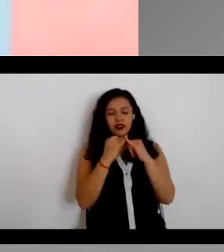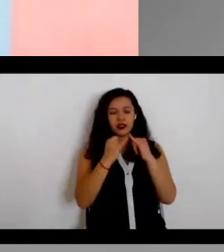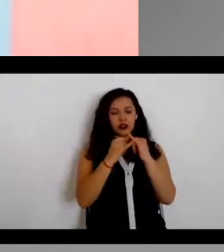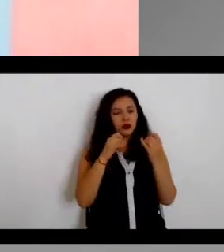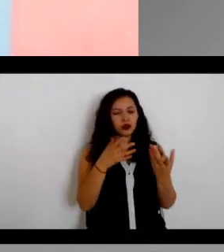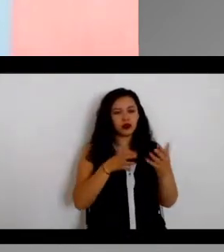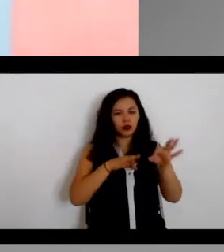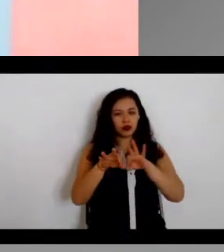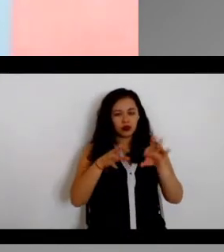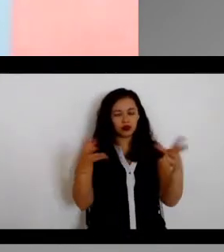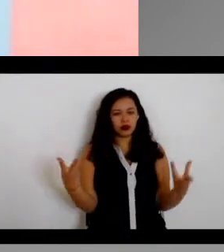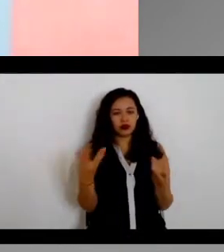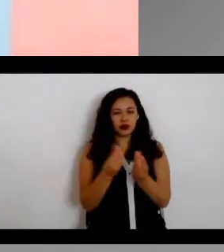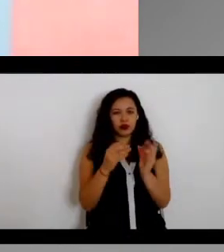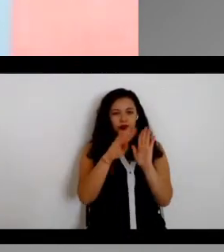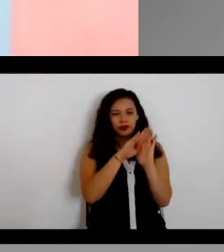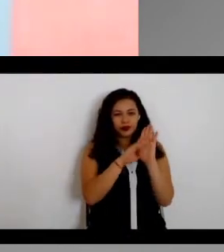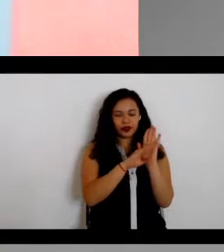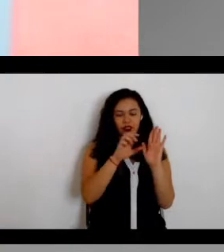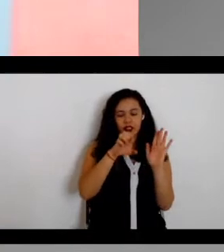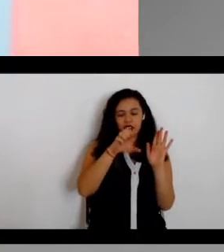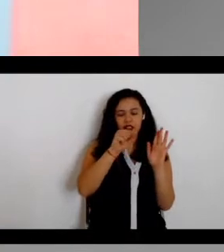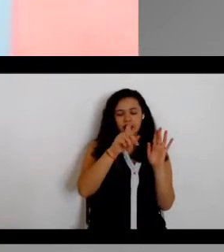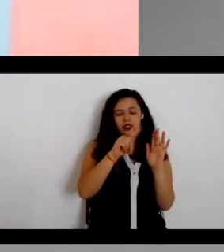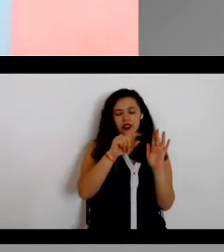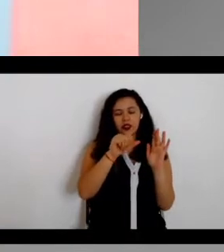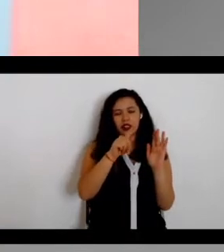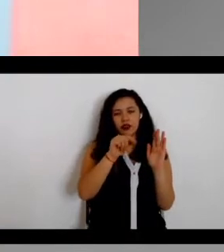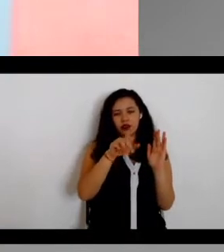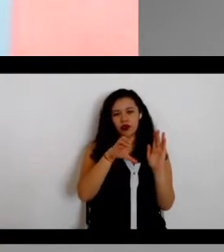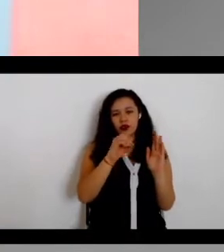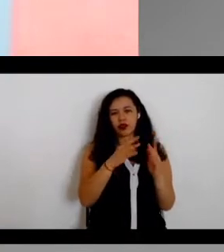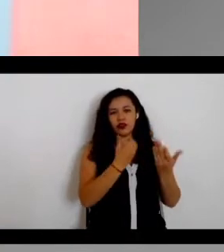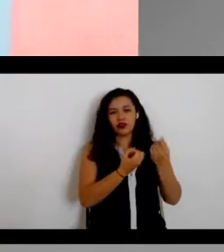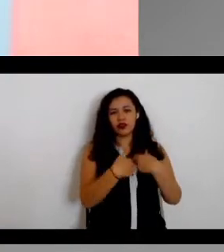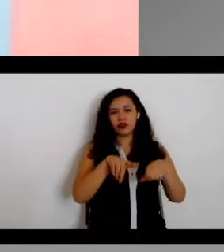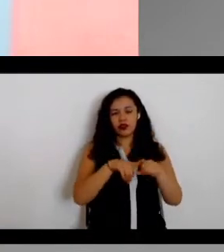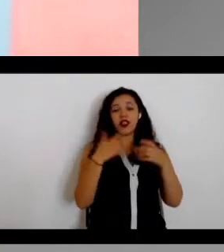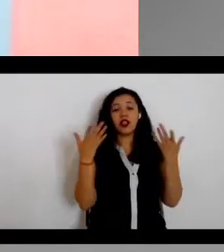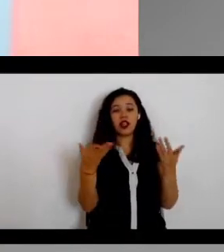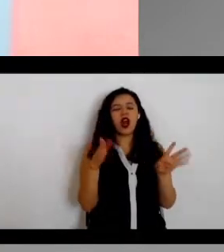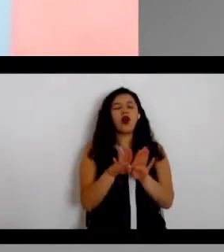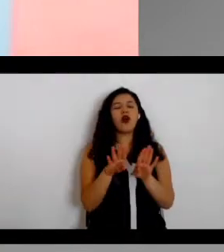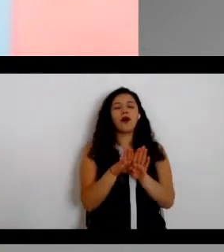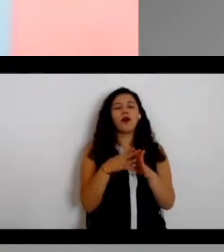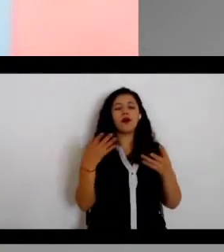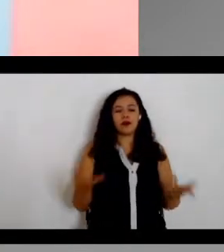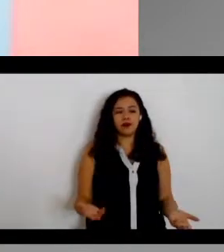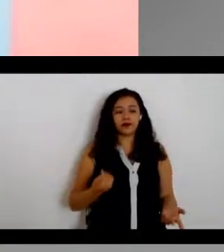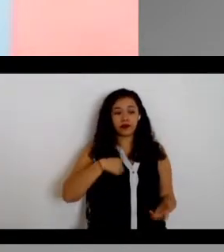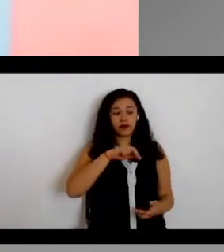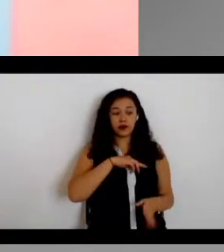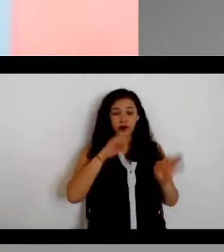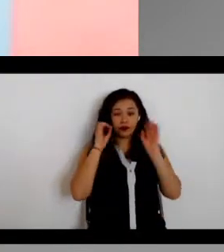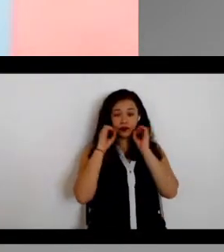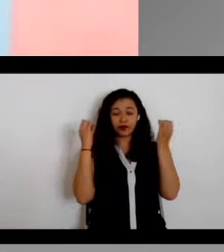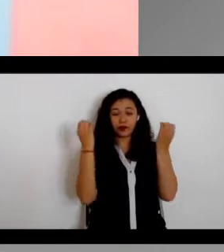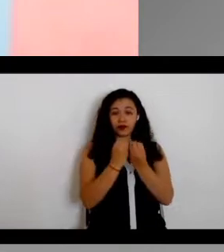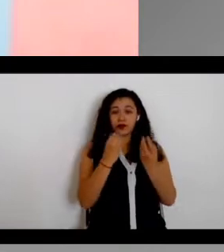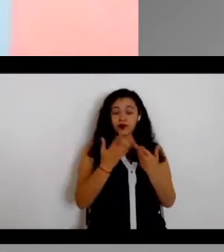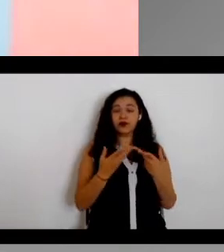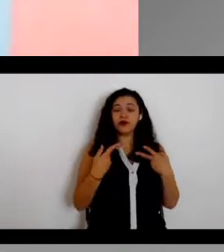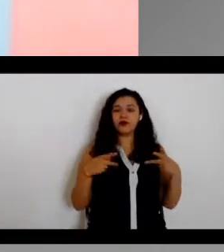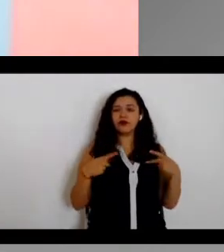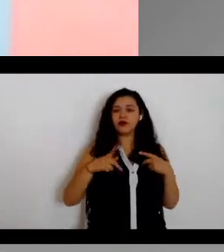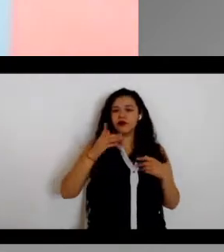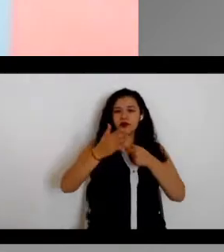nuestros estatutos sociales. ¿En qué sentido? Las organizaciones dependemos también de mucho del trabajo de futuros profesionistas.